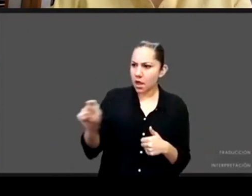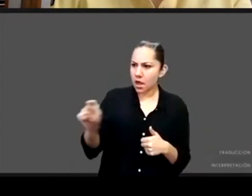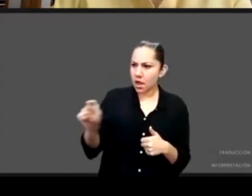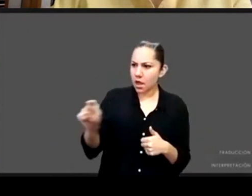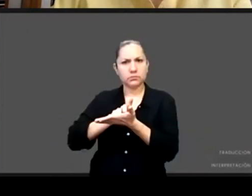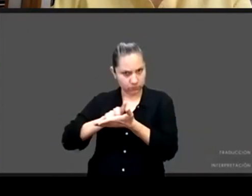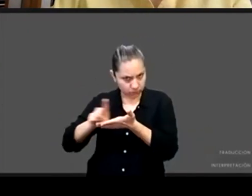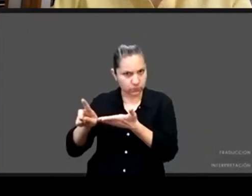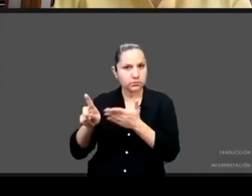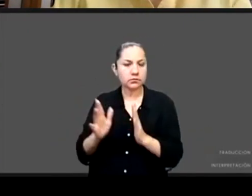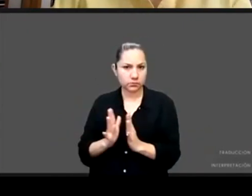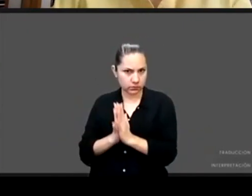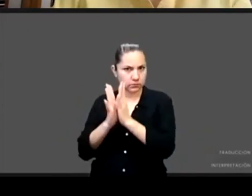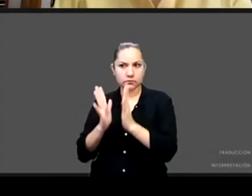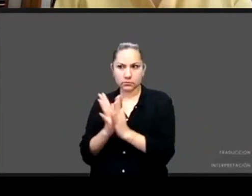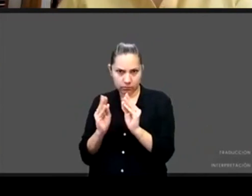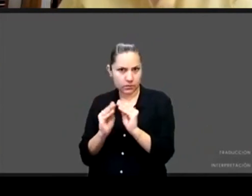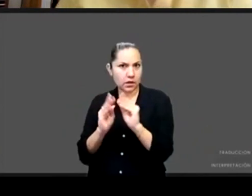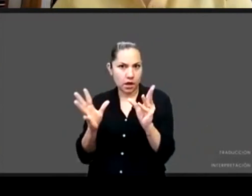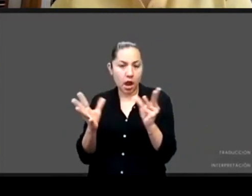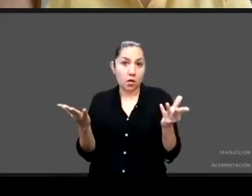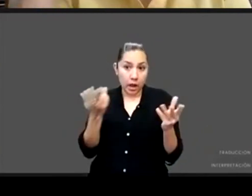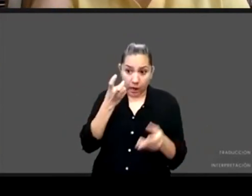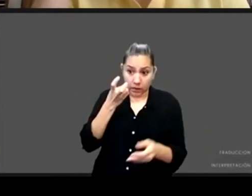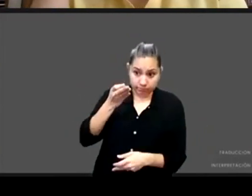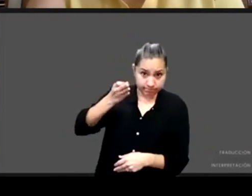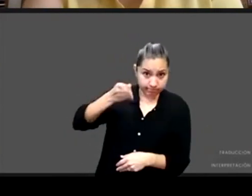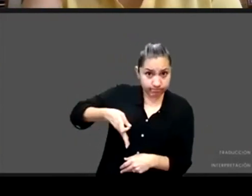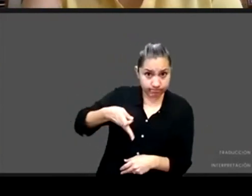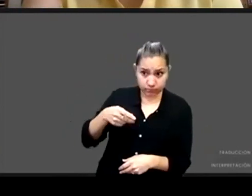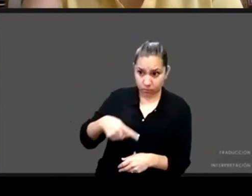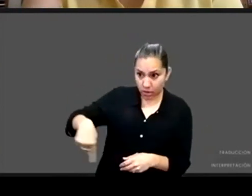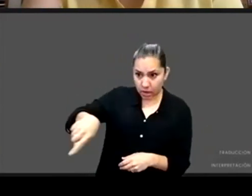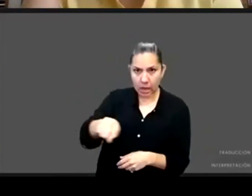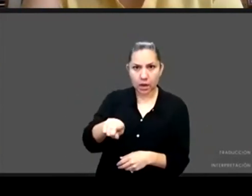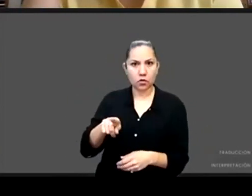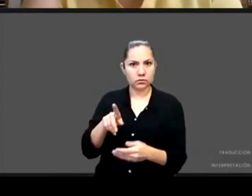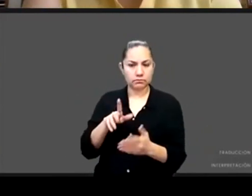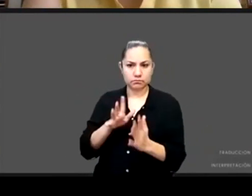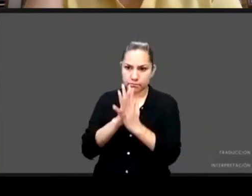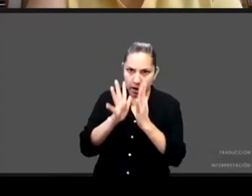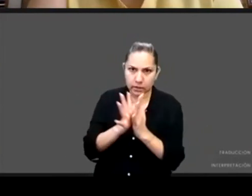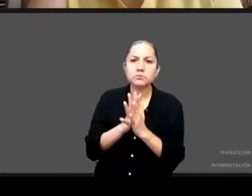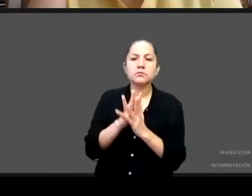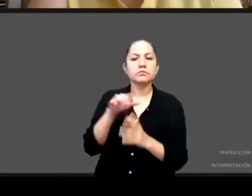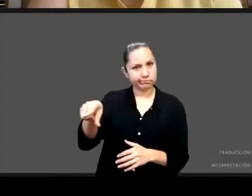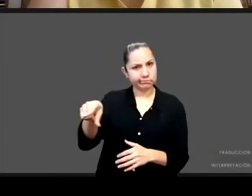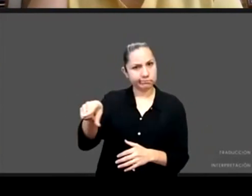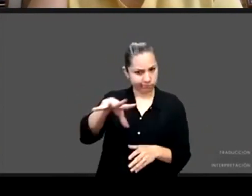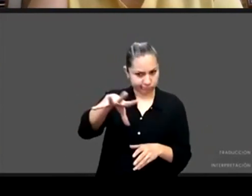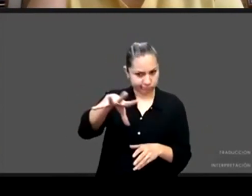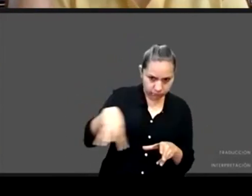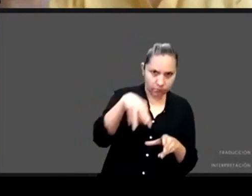propio reconocimiento podemos lograr que sean agentes activos, estratégicos, y que puedan